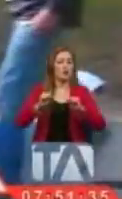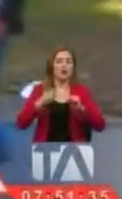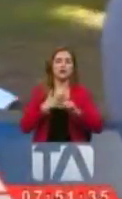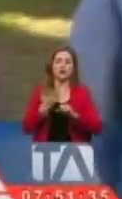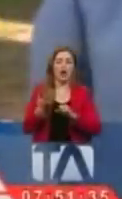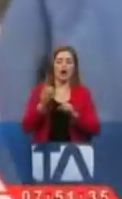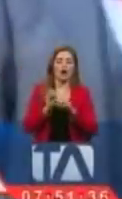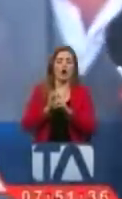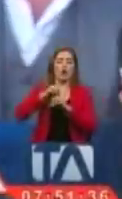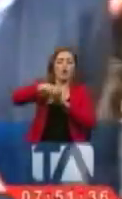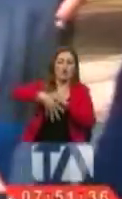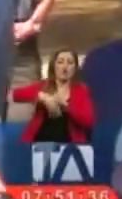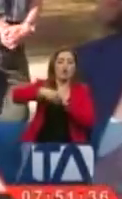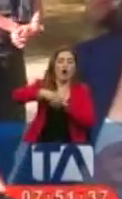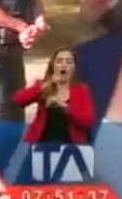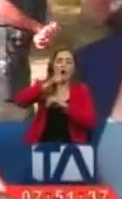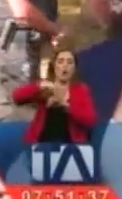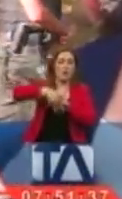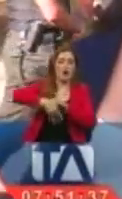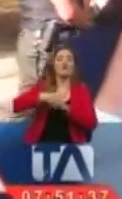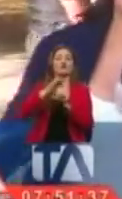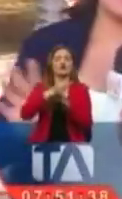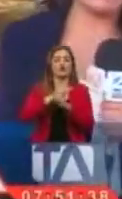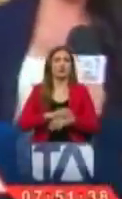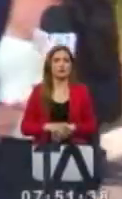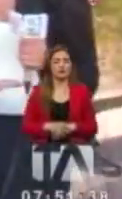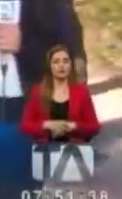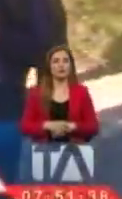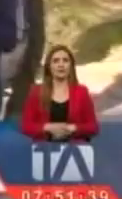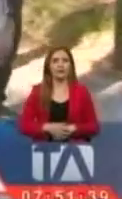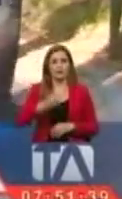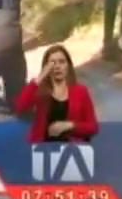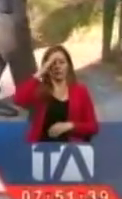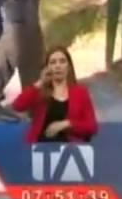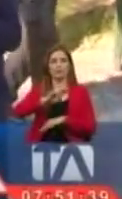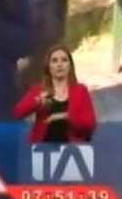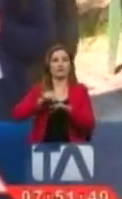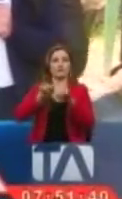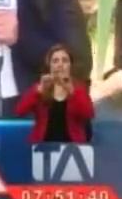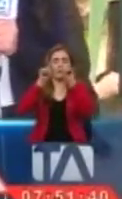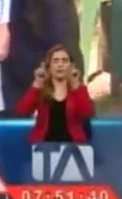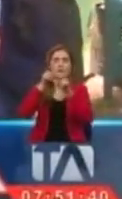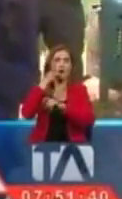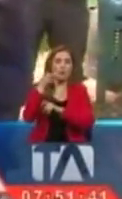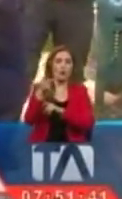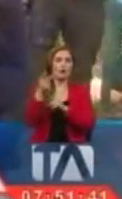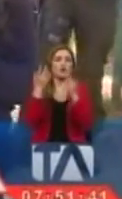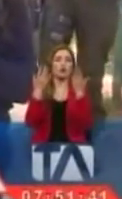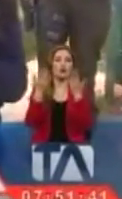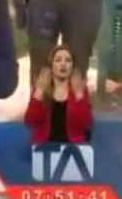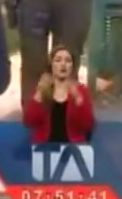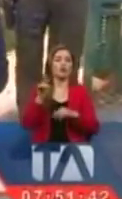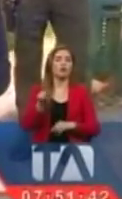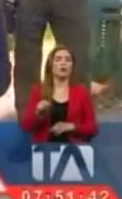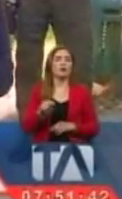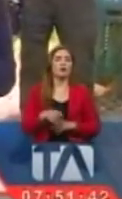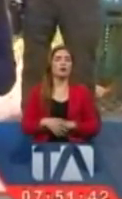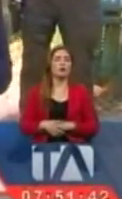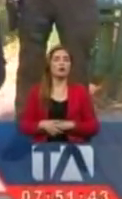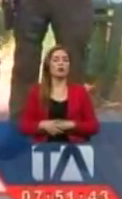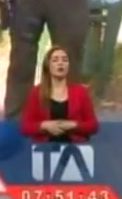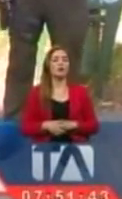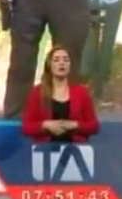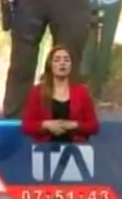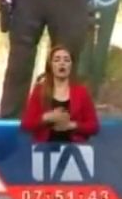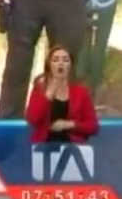los dos pilotos de este sector perfecto muchísimas gracias la policía nacional y la empresa pública de obras públicas se compromete a trabajar